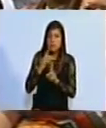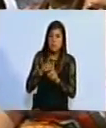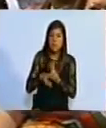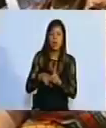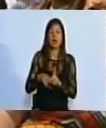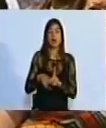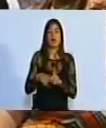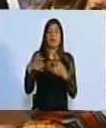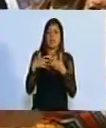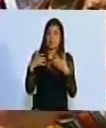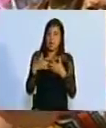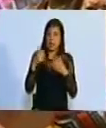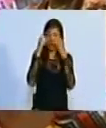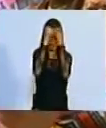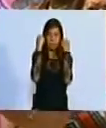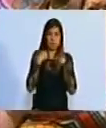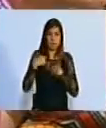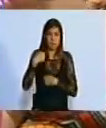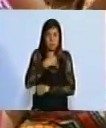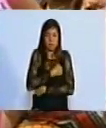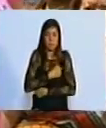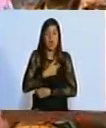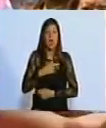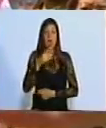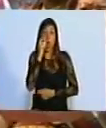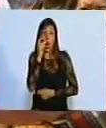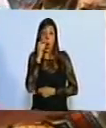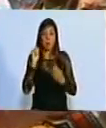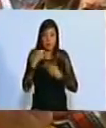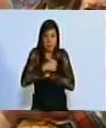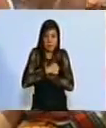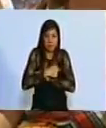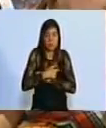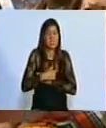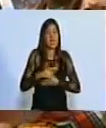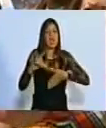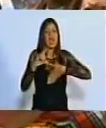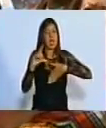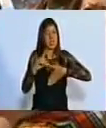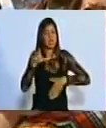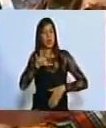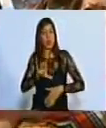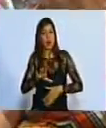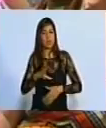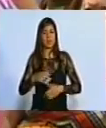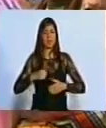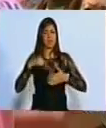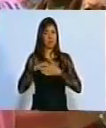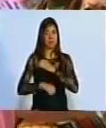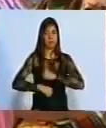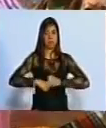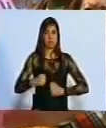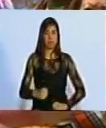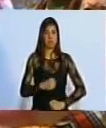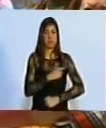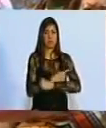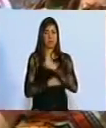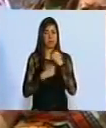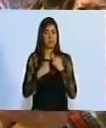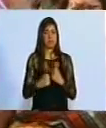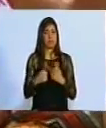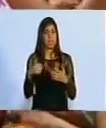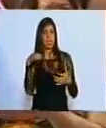hombre. Y es que la mujer venezolana y la mujer latinoamericana tiene ese ímpetu de lucha, ese ímpetu de